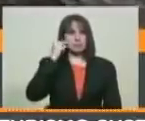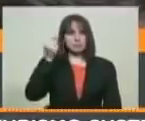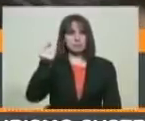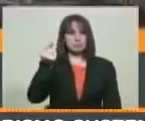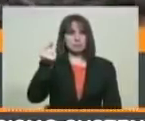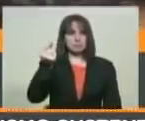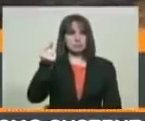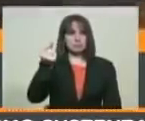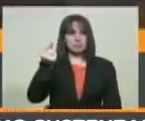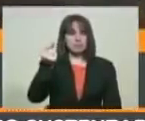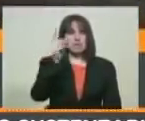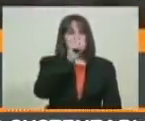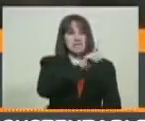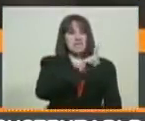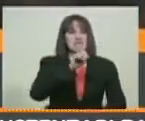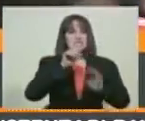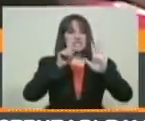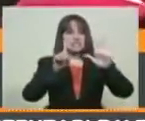Son